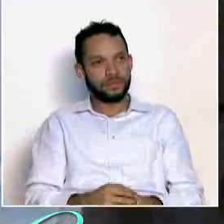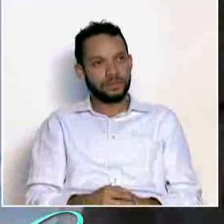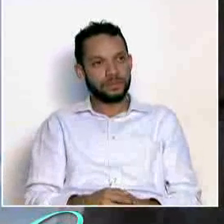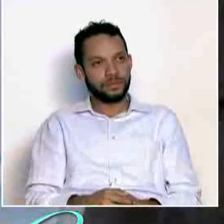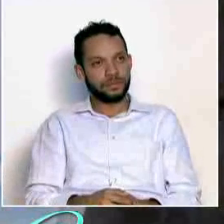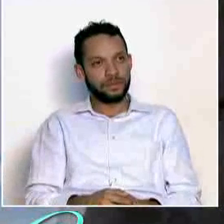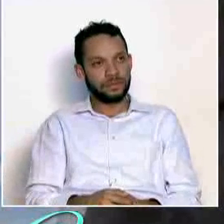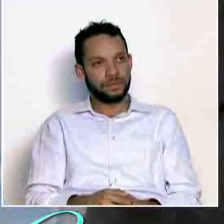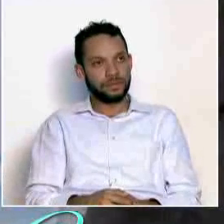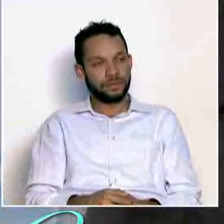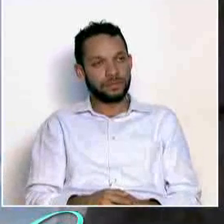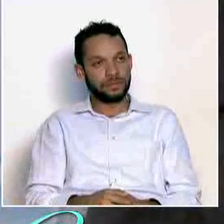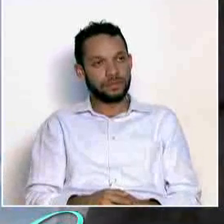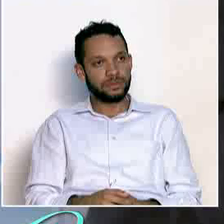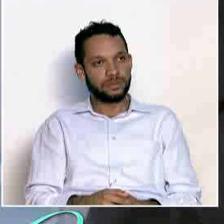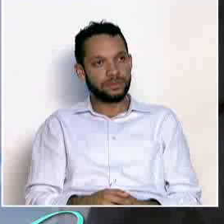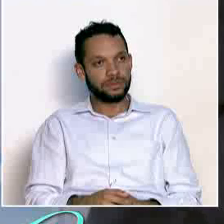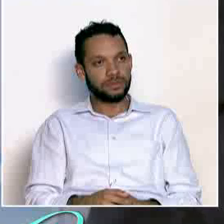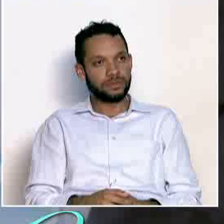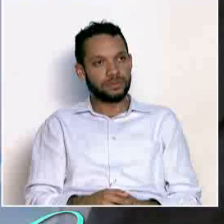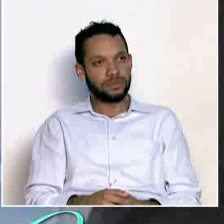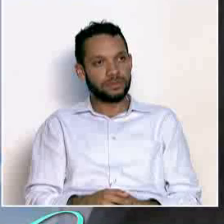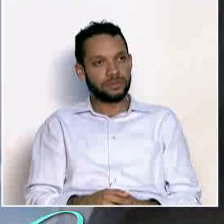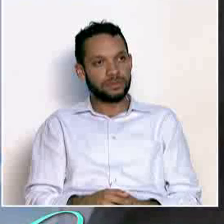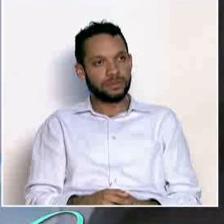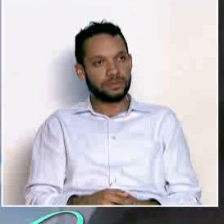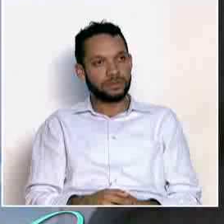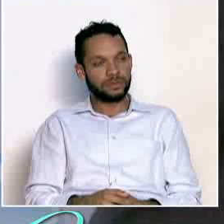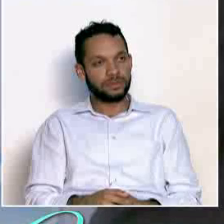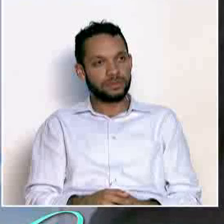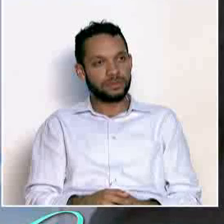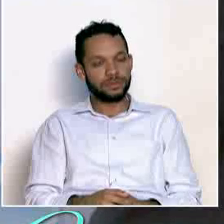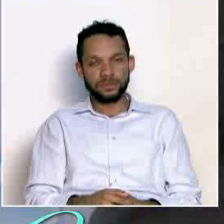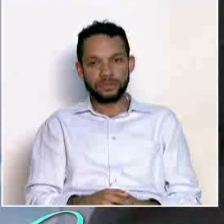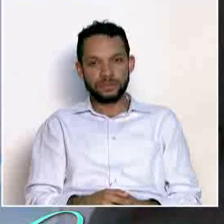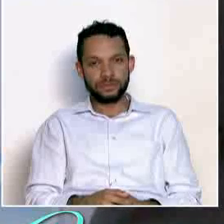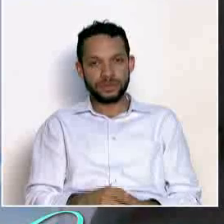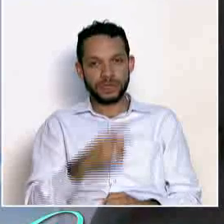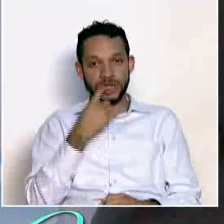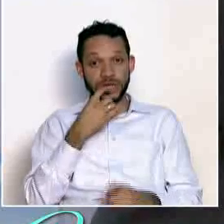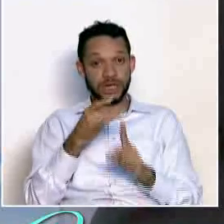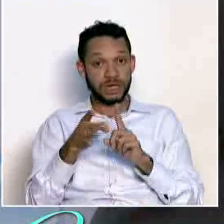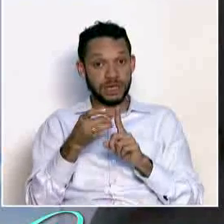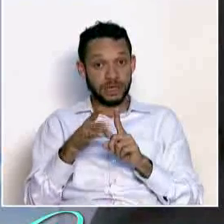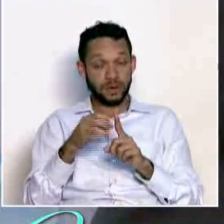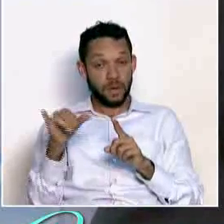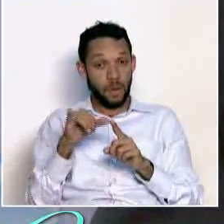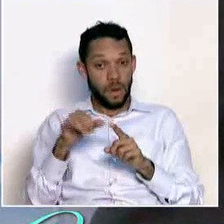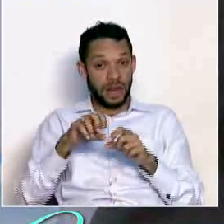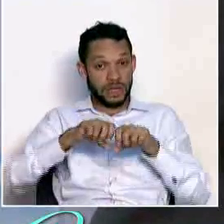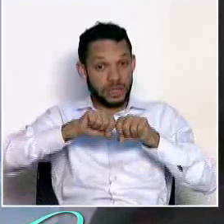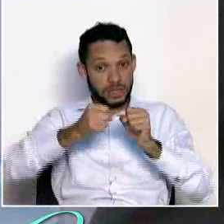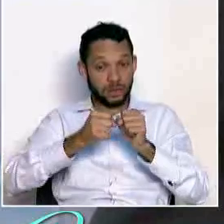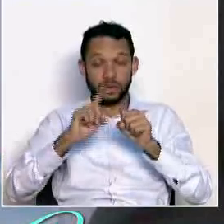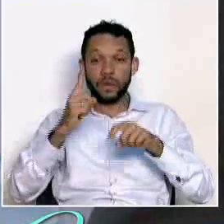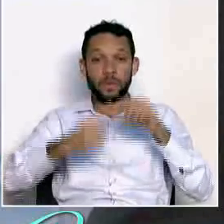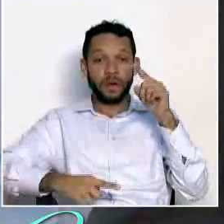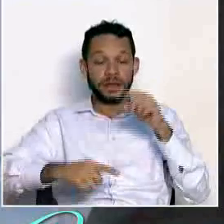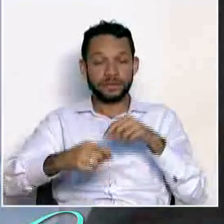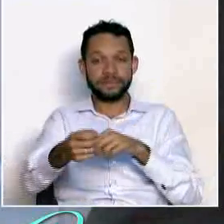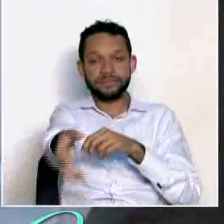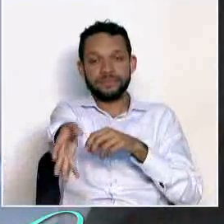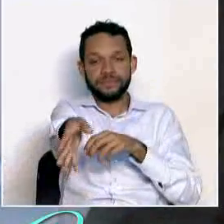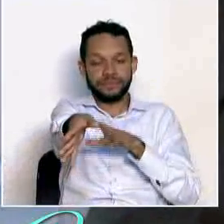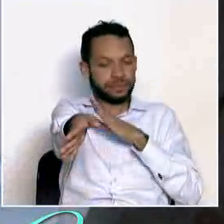brazo está cada vez más rígido, más tenso, como una barra de acero que no se pueda doblar. Sigue aumentando